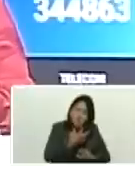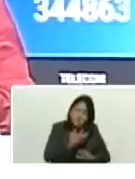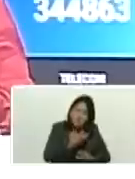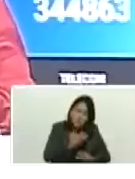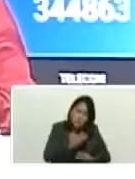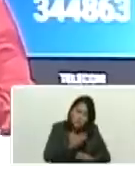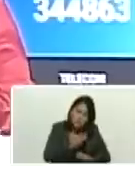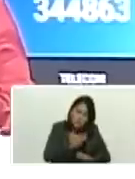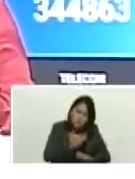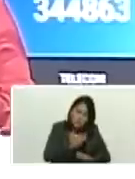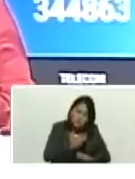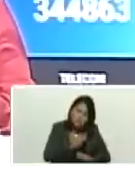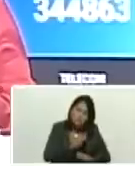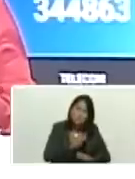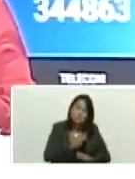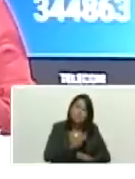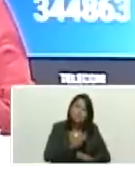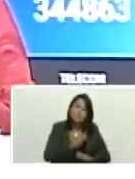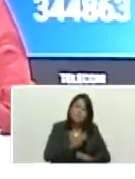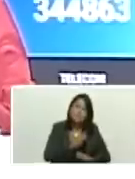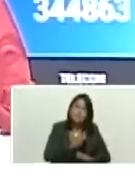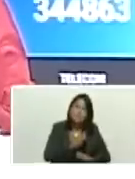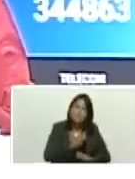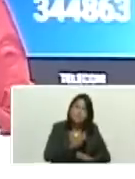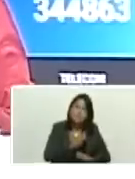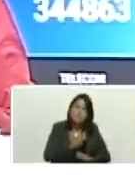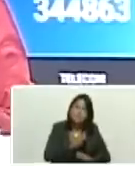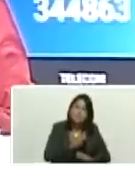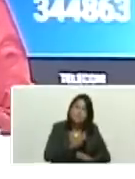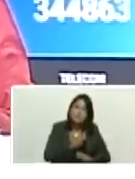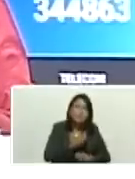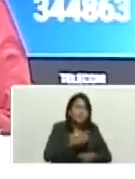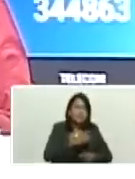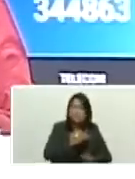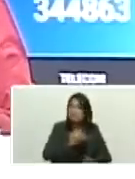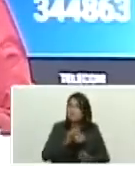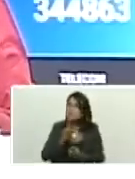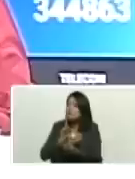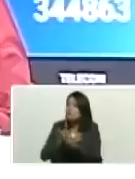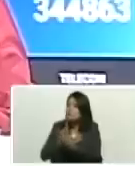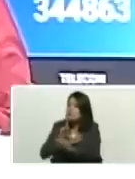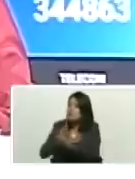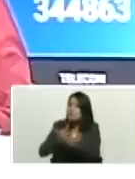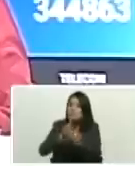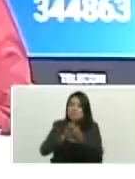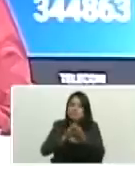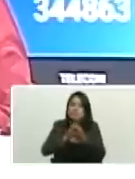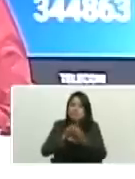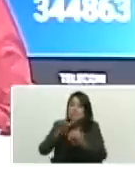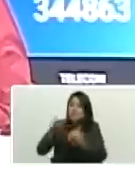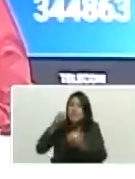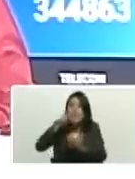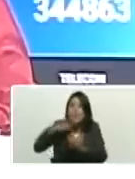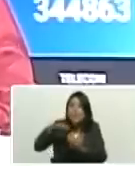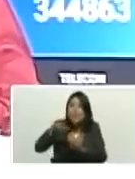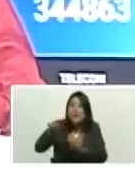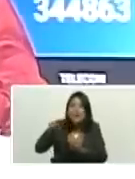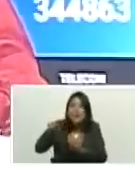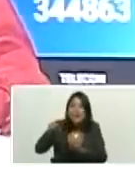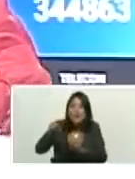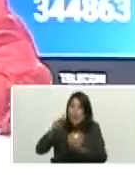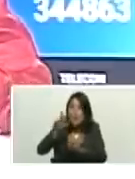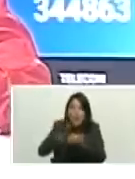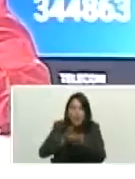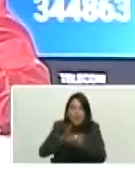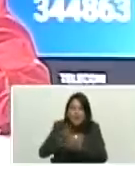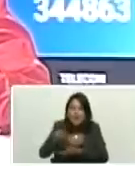o atulampada. Vaya y hable con la gente de a pie de la calle. Vaya y hable con la gente humilde